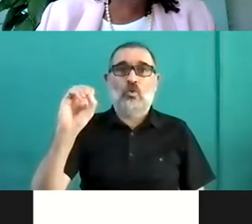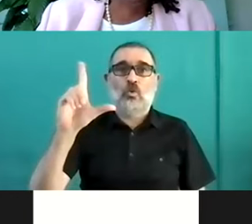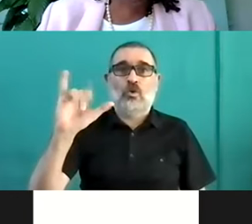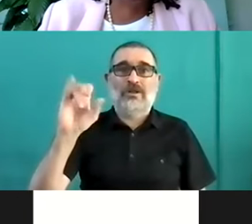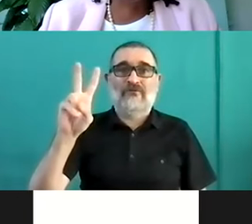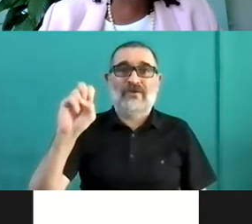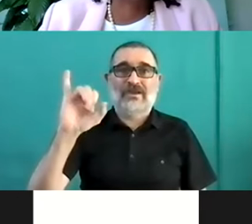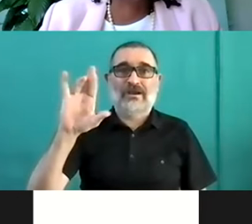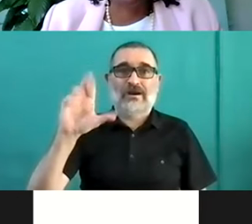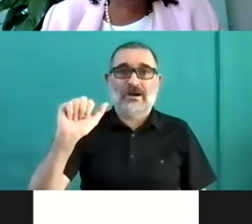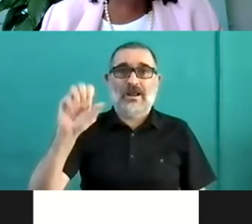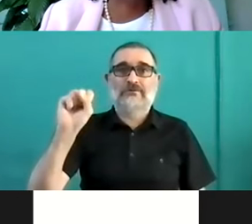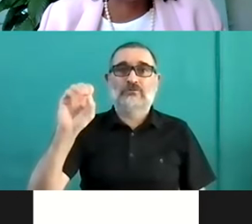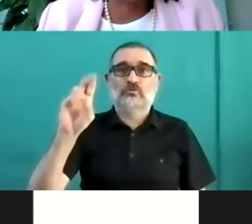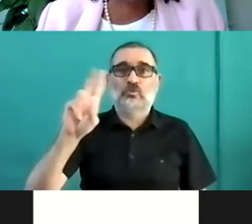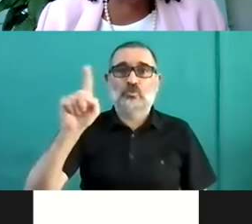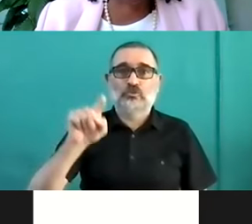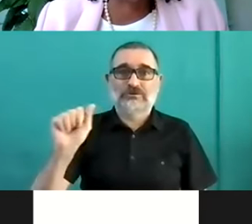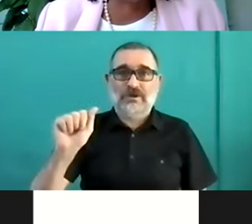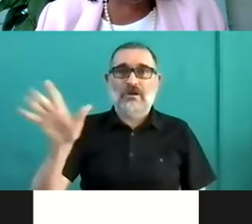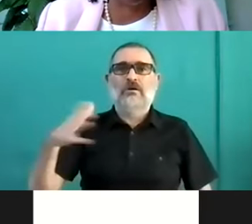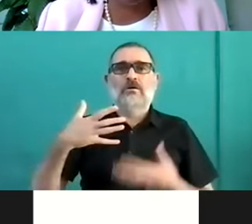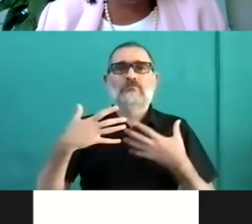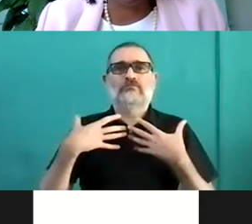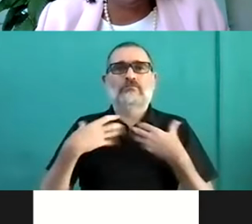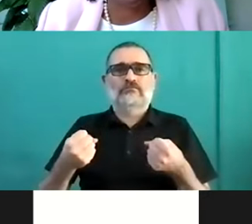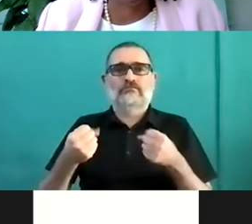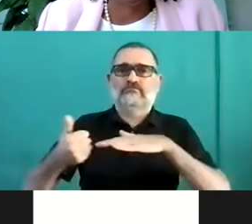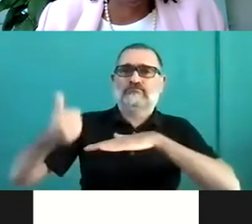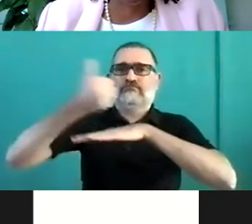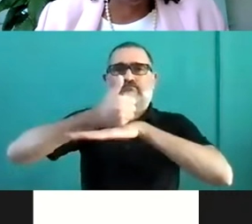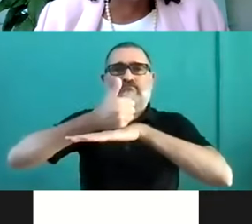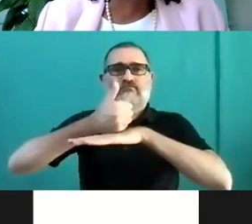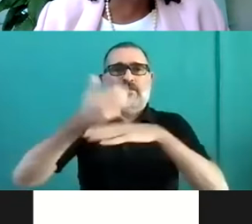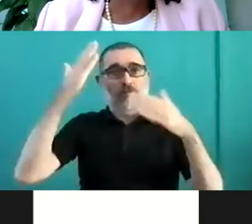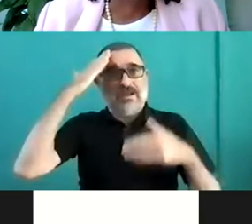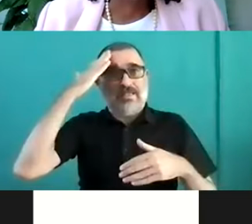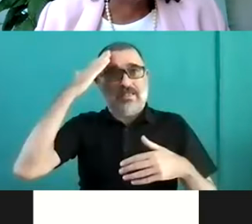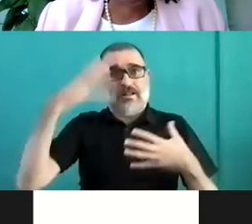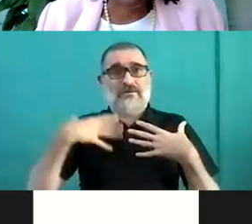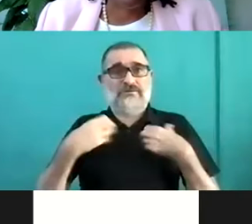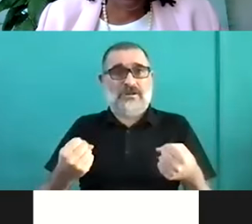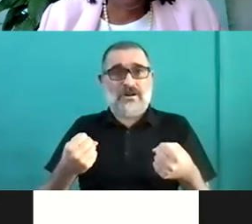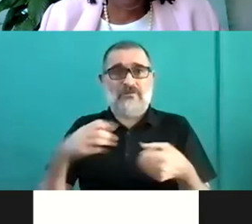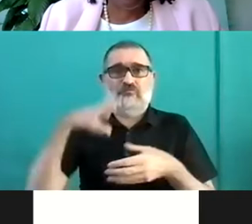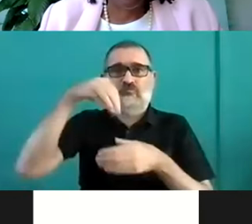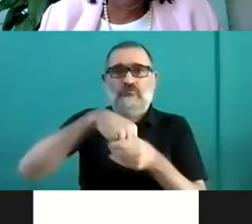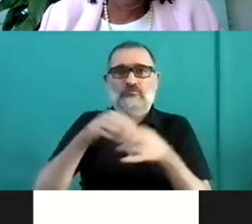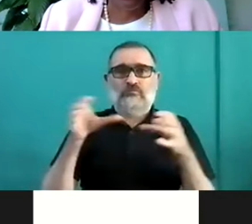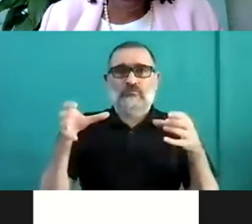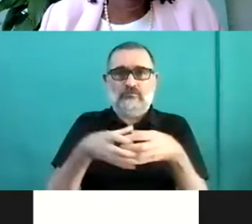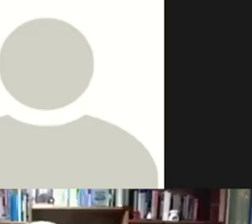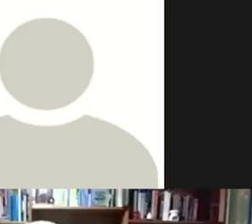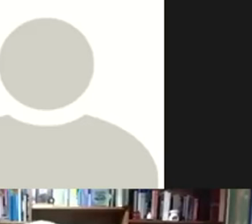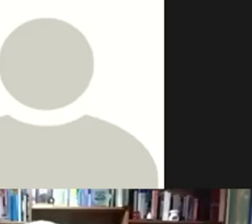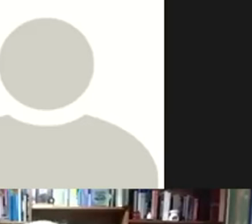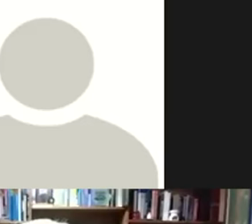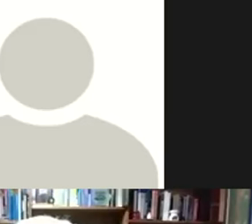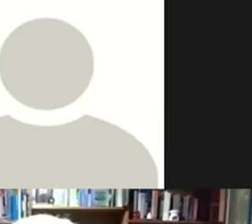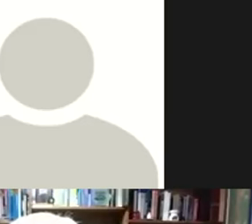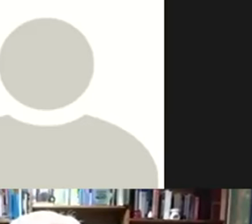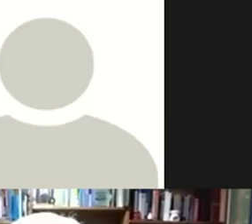quien nos dará entonces ahora las bienvenidas para el evento. Doctor Renato, el micrófono